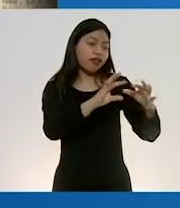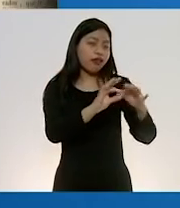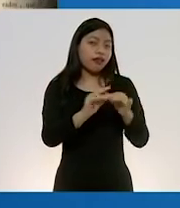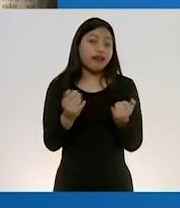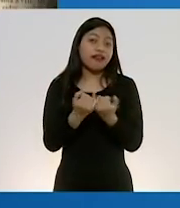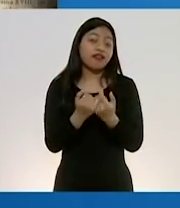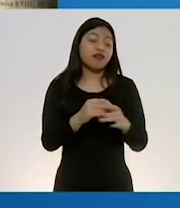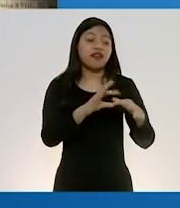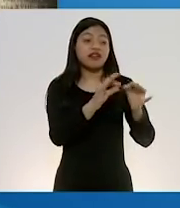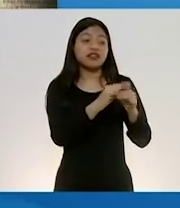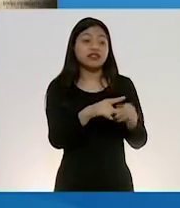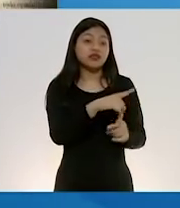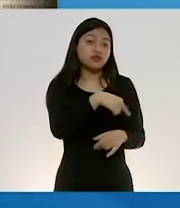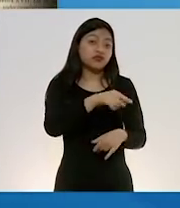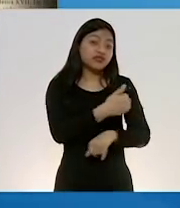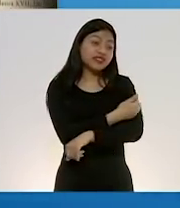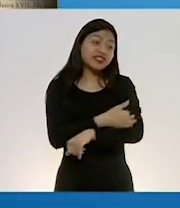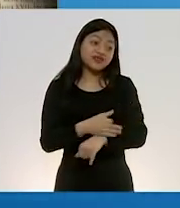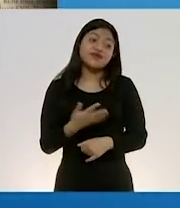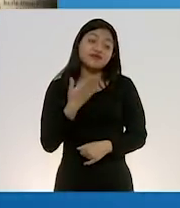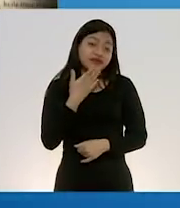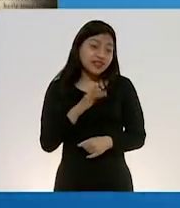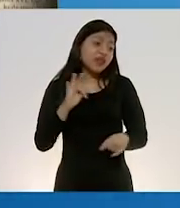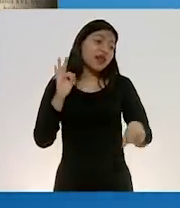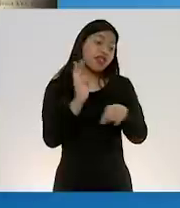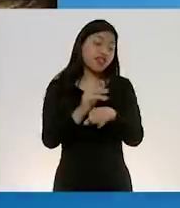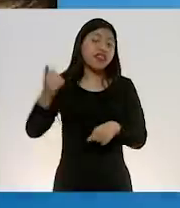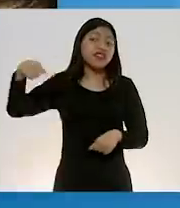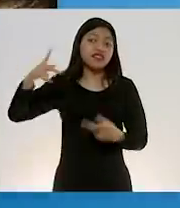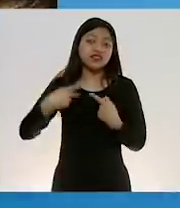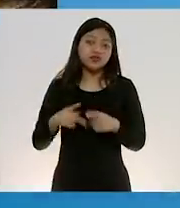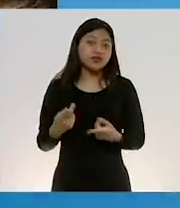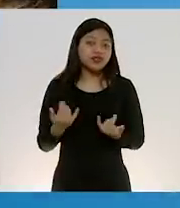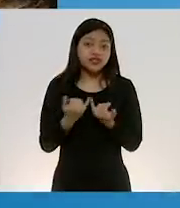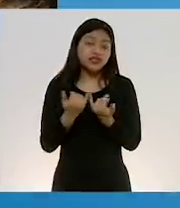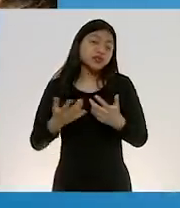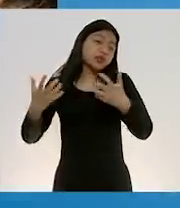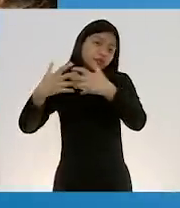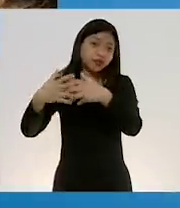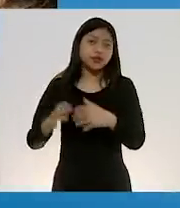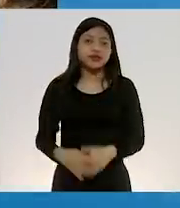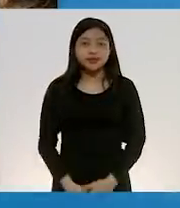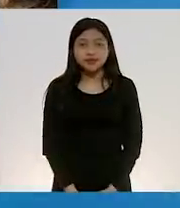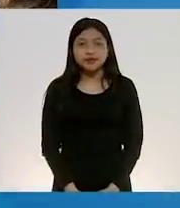vida familiar mucho más amable, permisiva y tolerante.